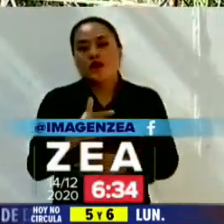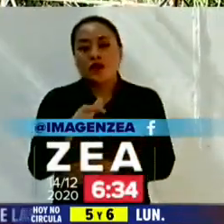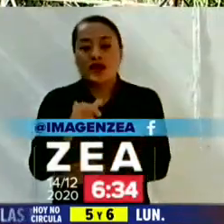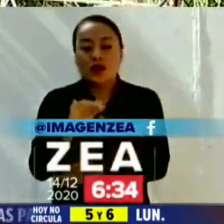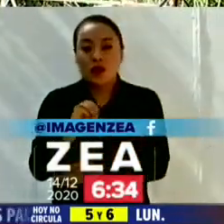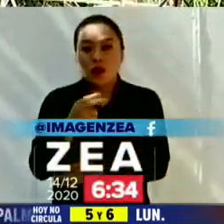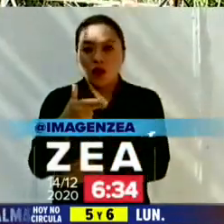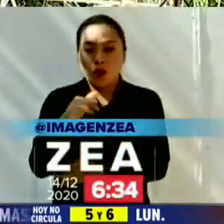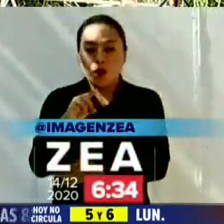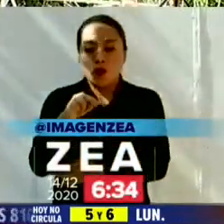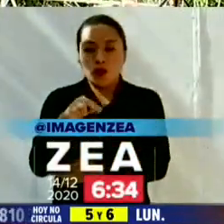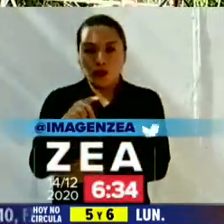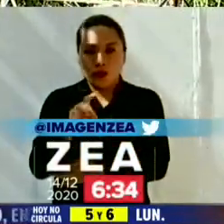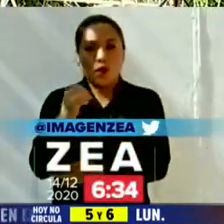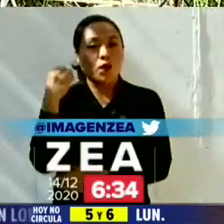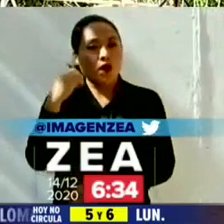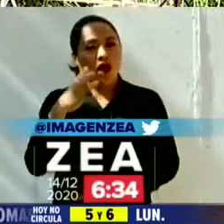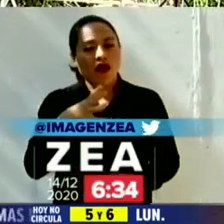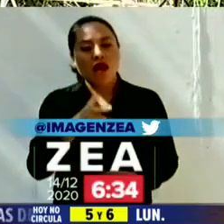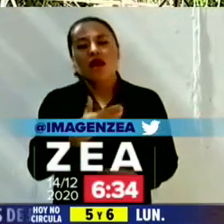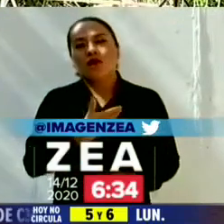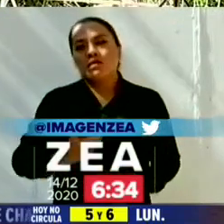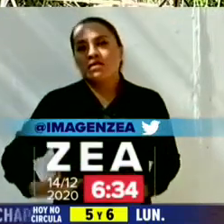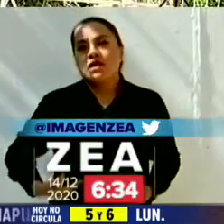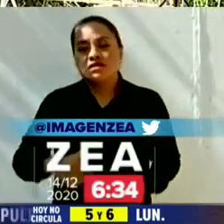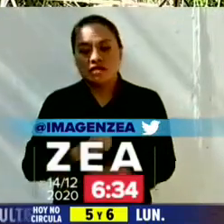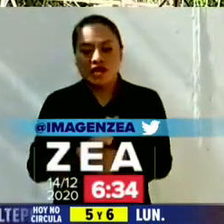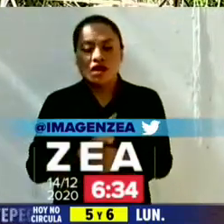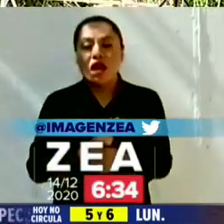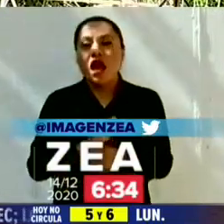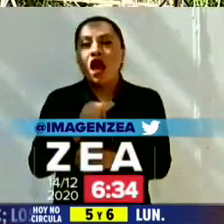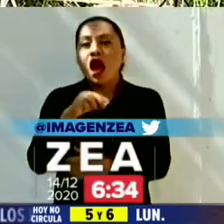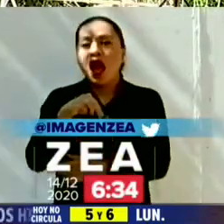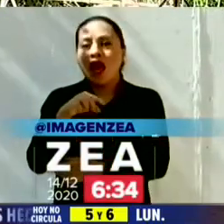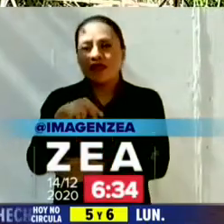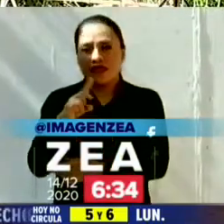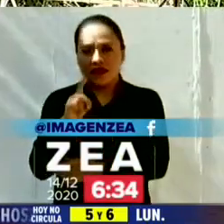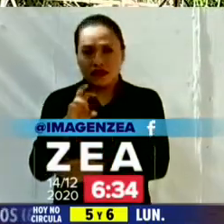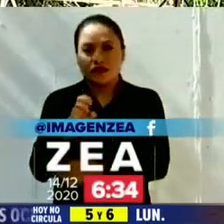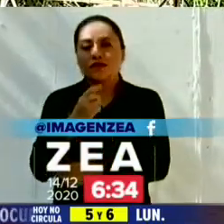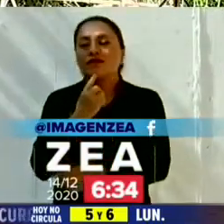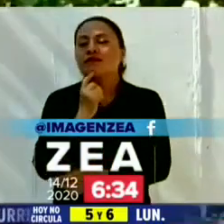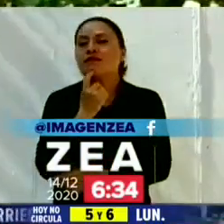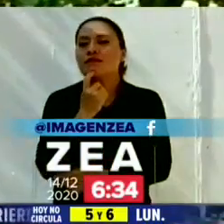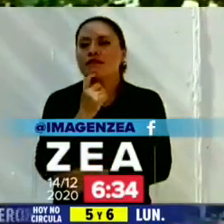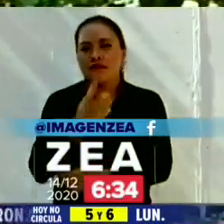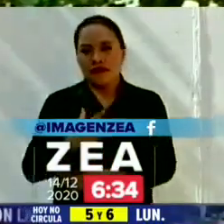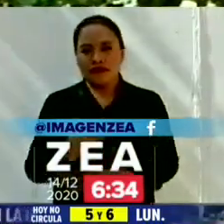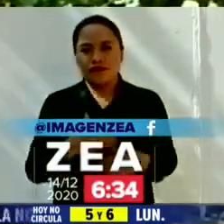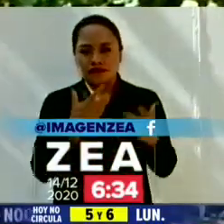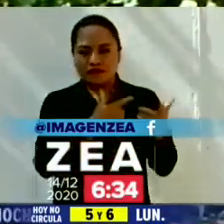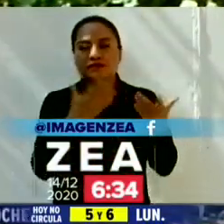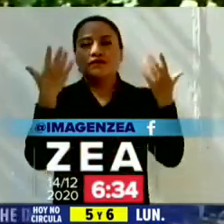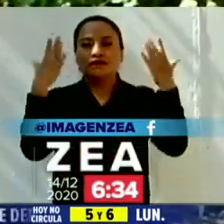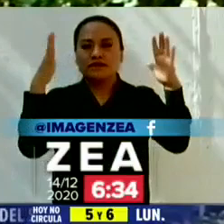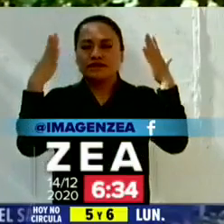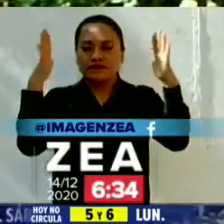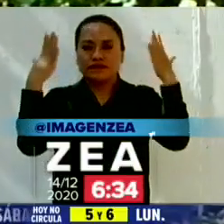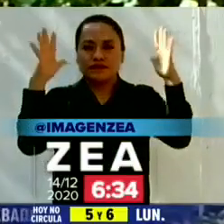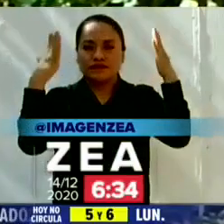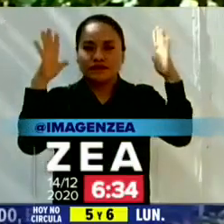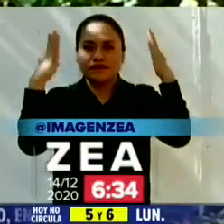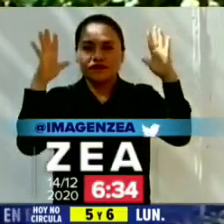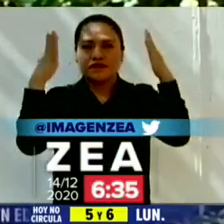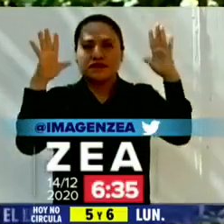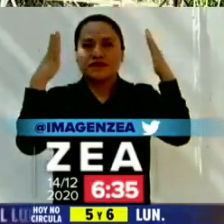una bebida originaria que se produce en regiones como el municipio de Miehuatlán. El anuncio lo hizo al inaugurar el camino rural Santa Ana en